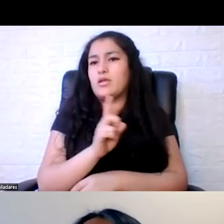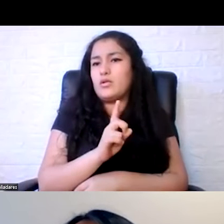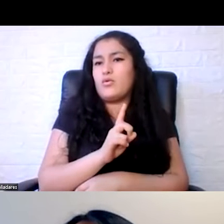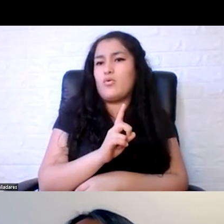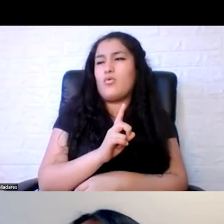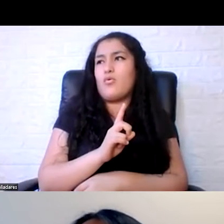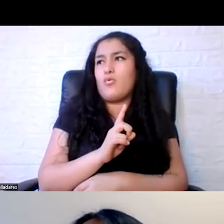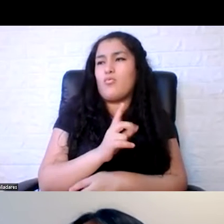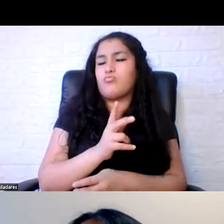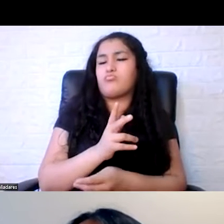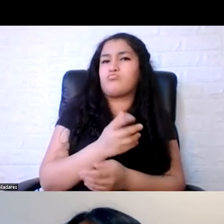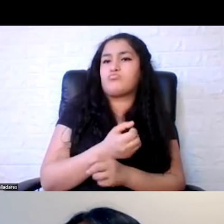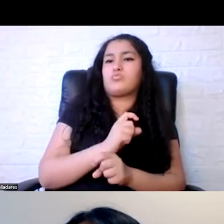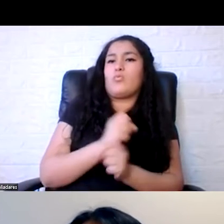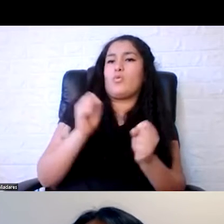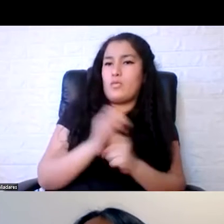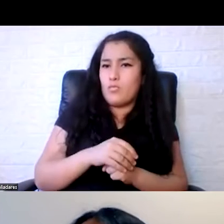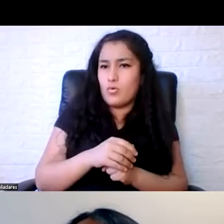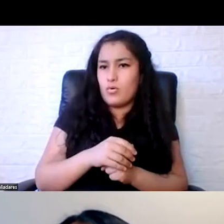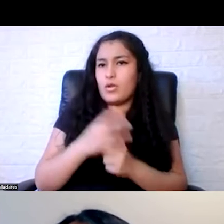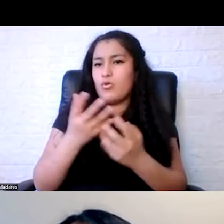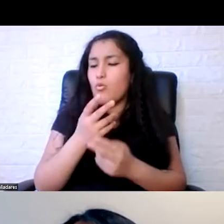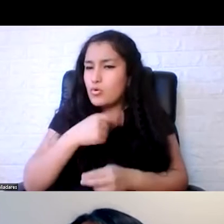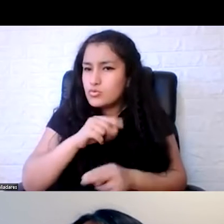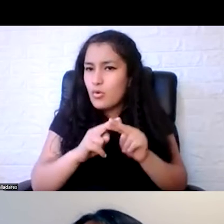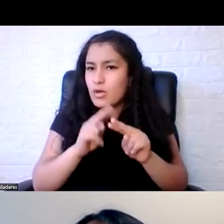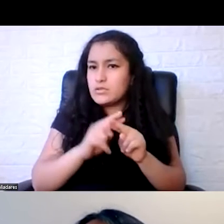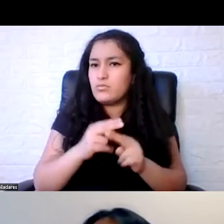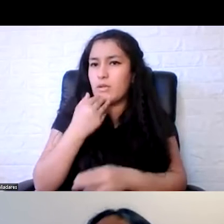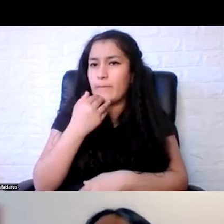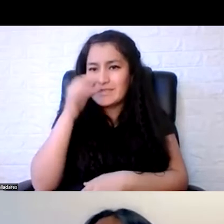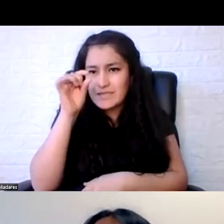las posiciones de poder relativas con las que actuamos. Por lo tanto, también reconocer